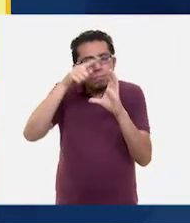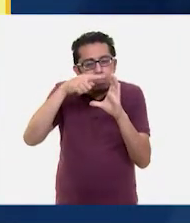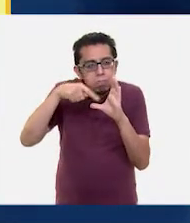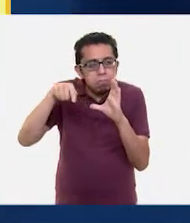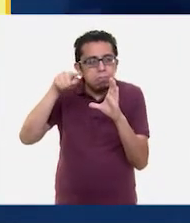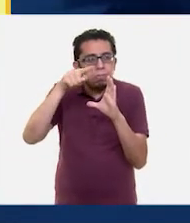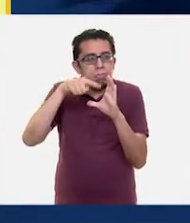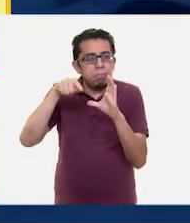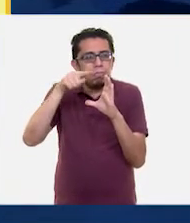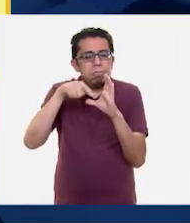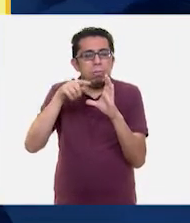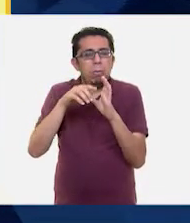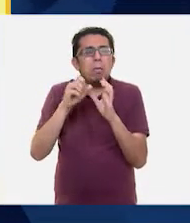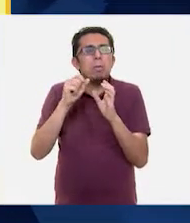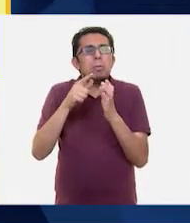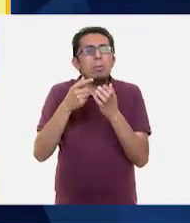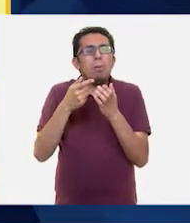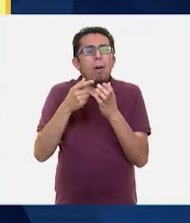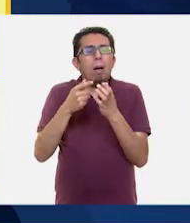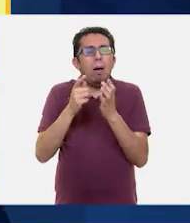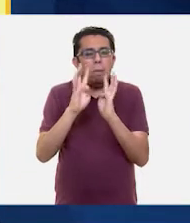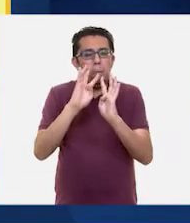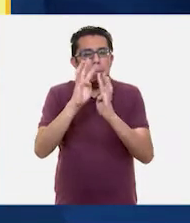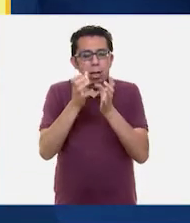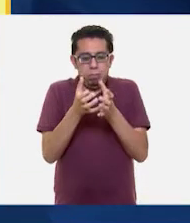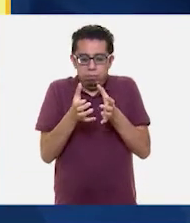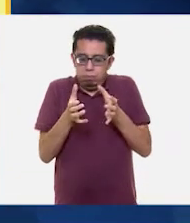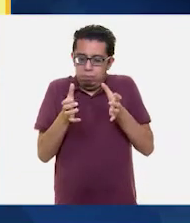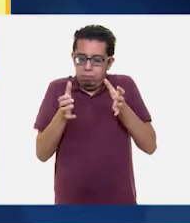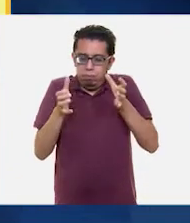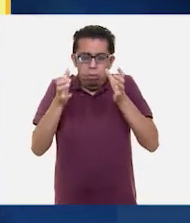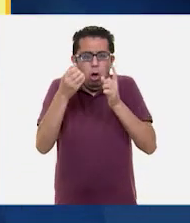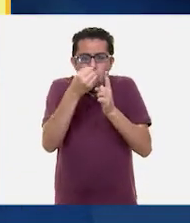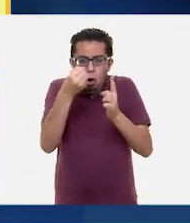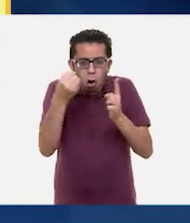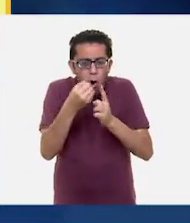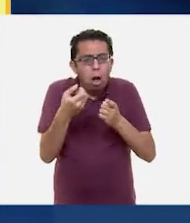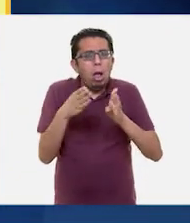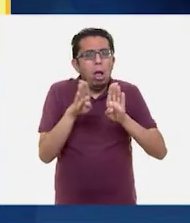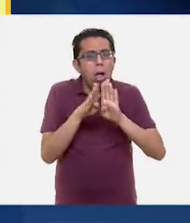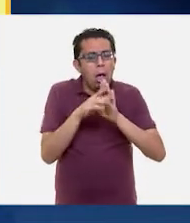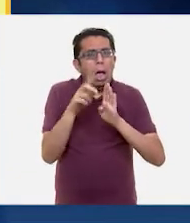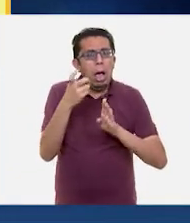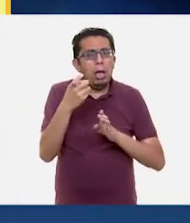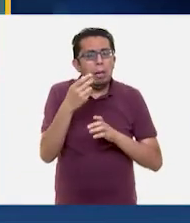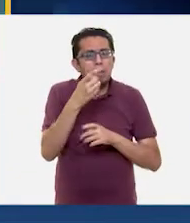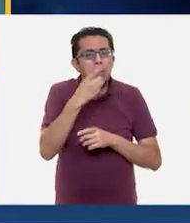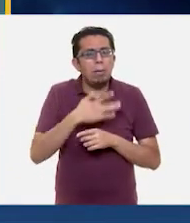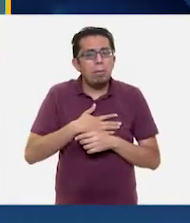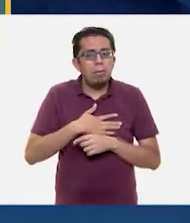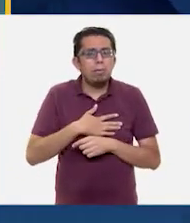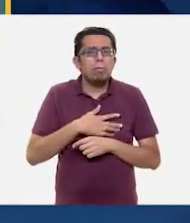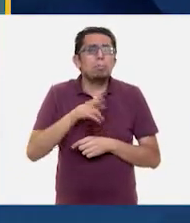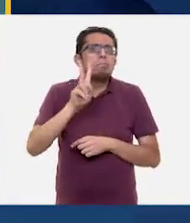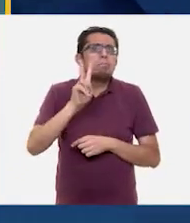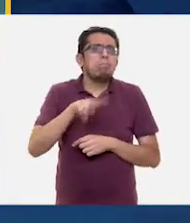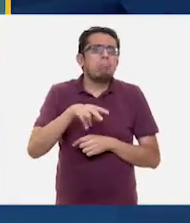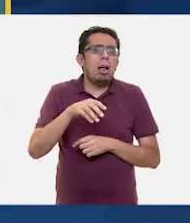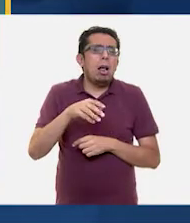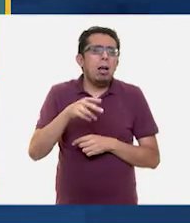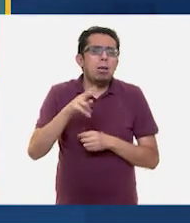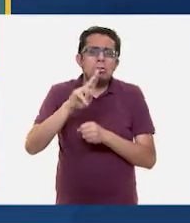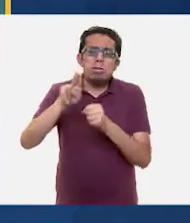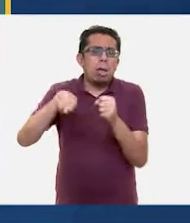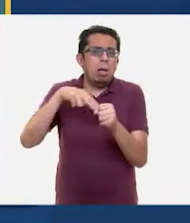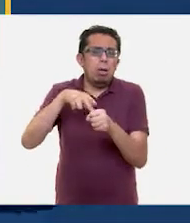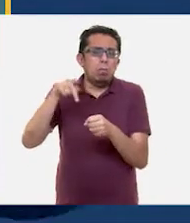la cáscara de una piña. En las flores y en las frutas, vaya que la naturaleza es sabia. Estos son los primeros términos